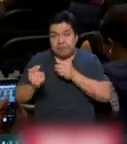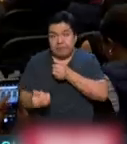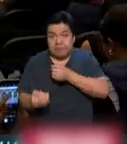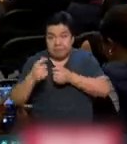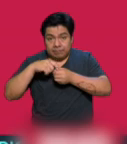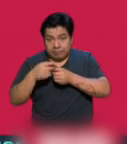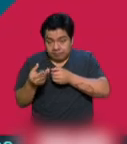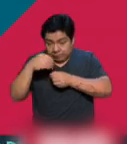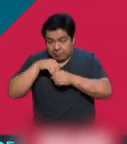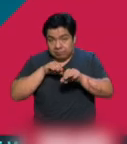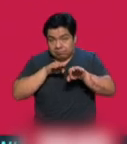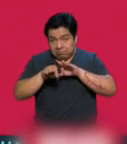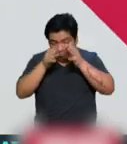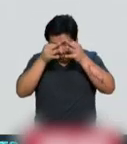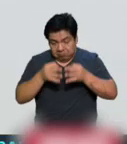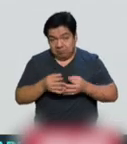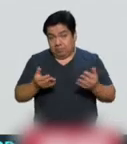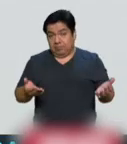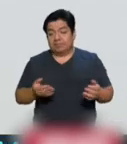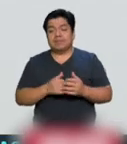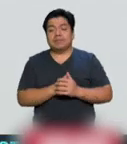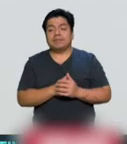inclusivas.